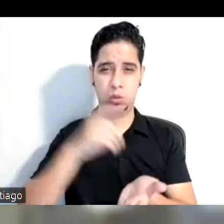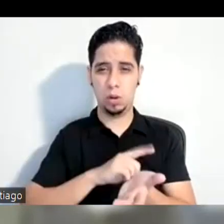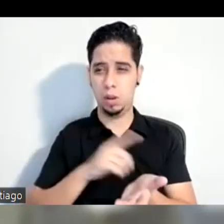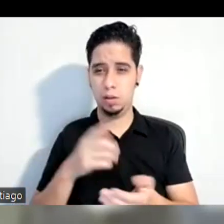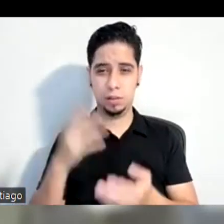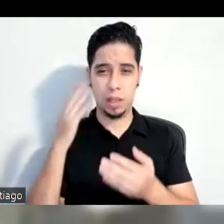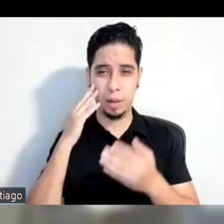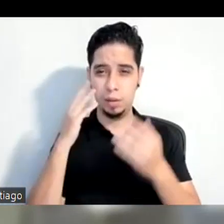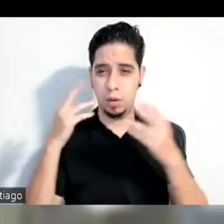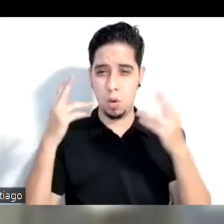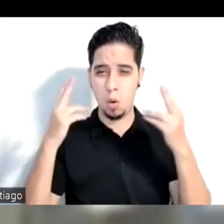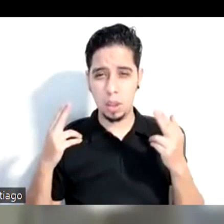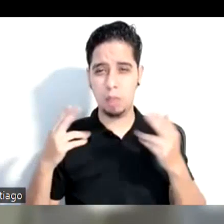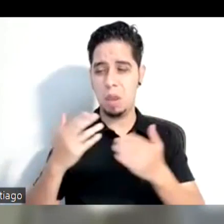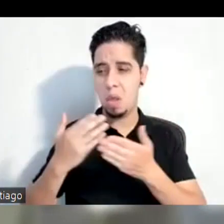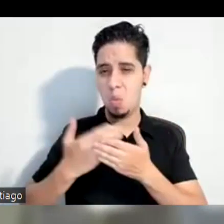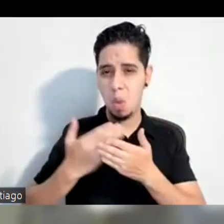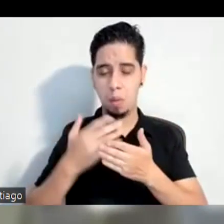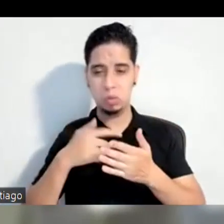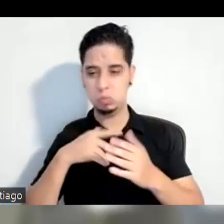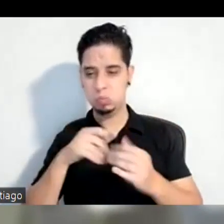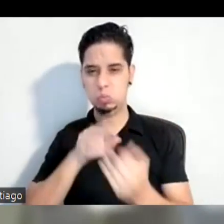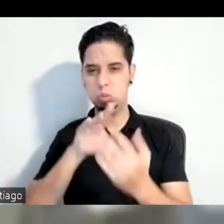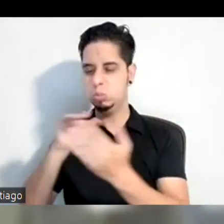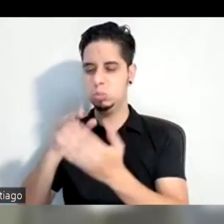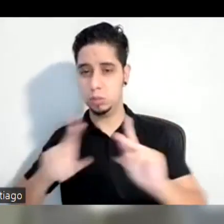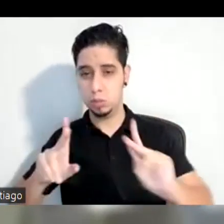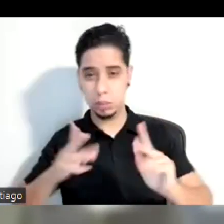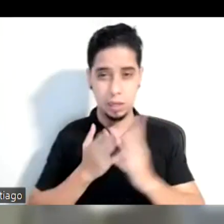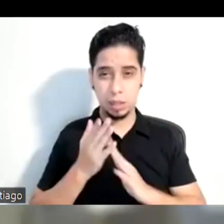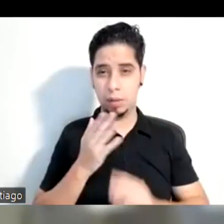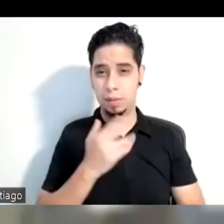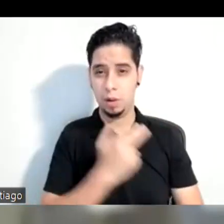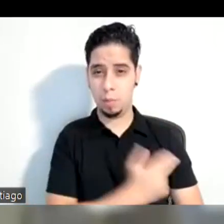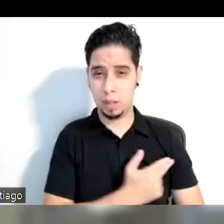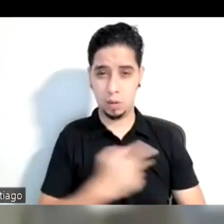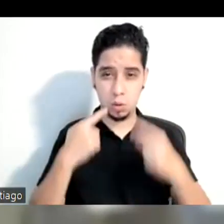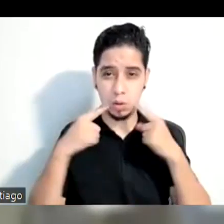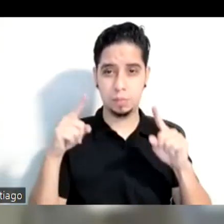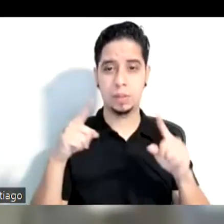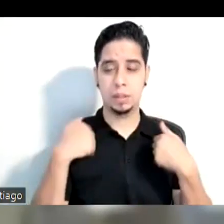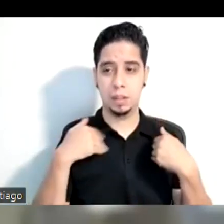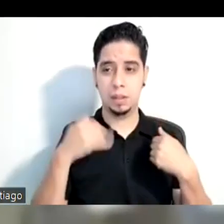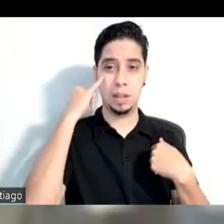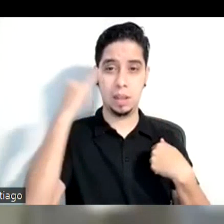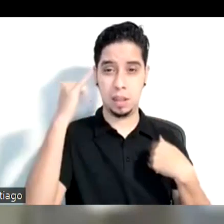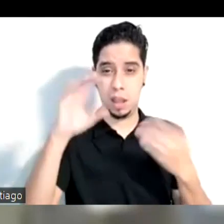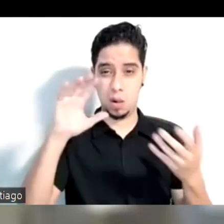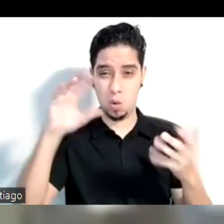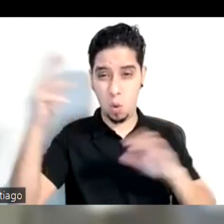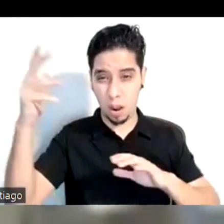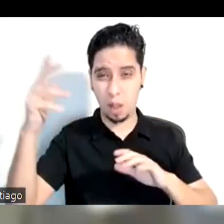que haya que enfrentarse, y vamos para encima y vamos a hacerlo, y a través del hospital lo vamos a lograr, ¿verdad? Y tiene estas ideas a veces un poquito locas y